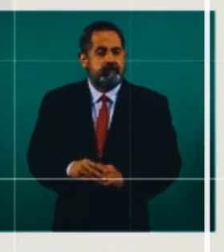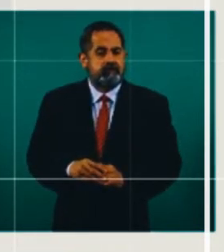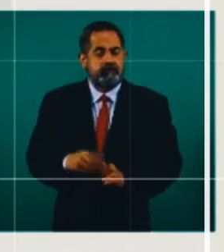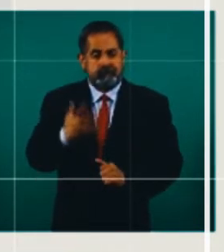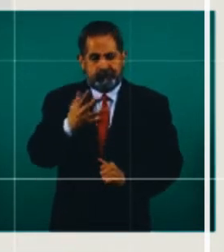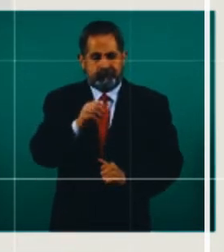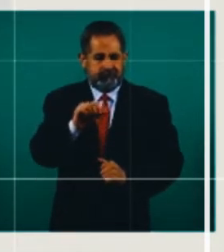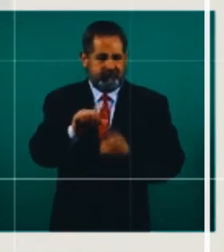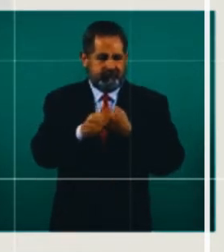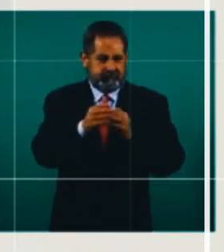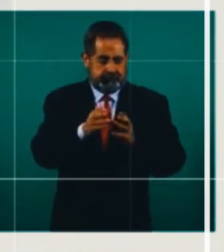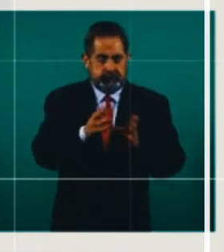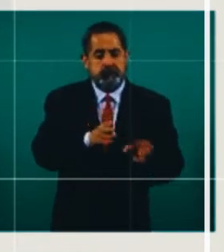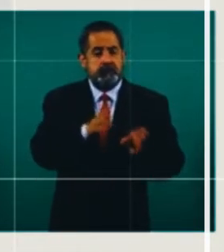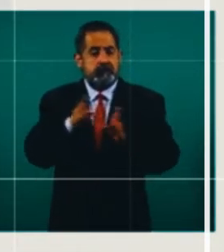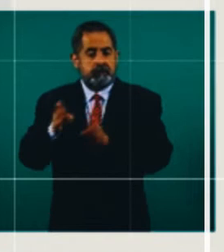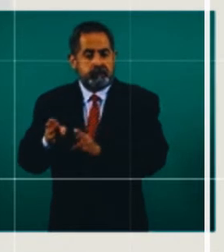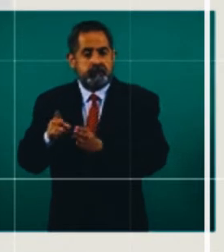5 al 11 de mayo.